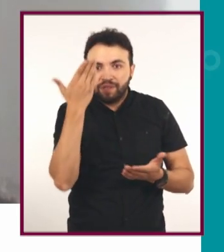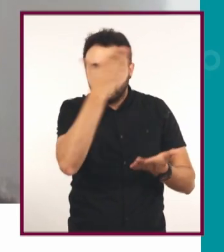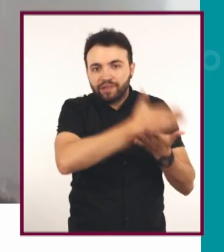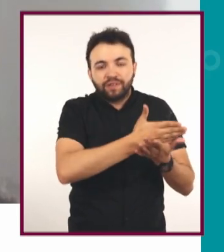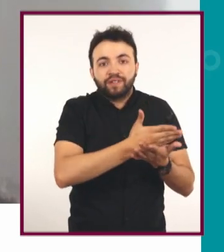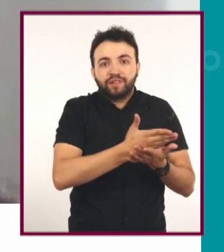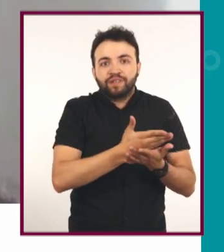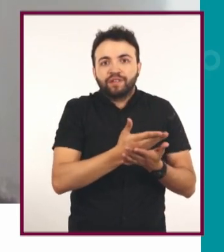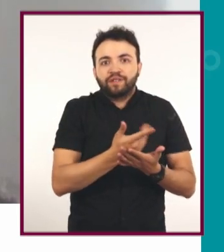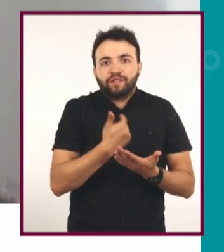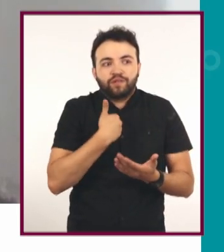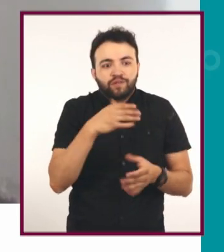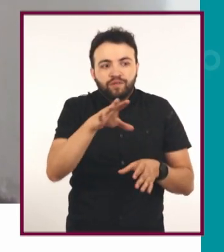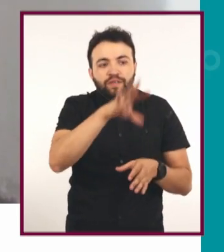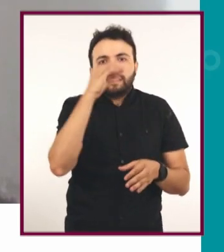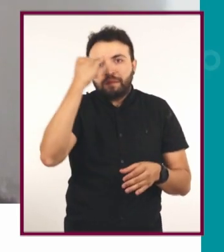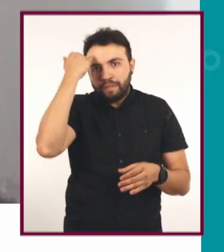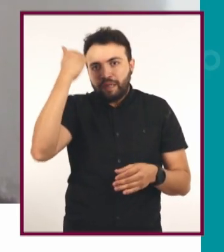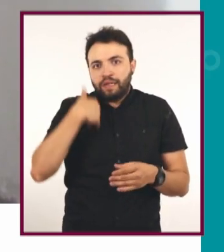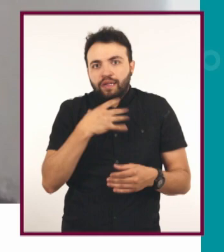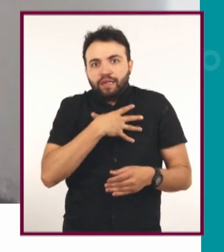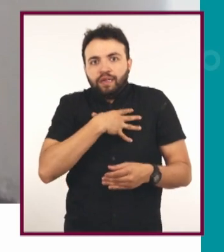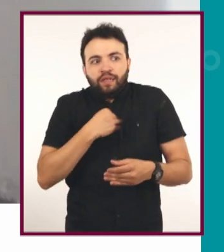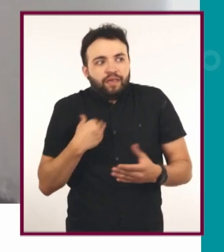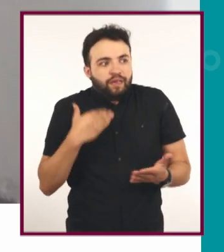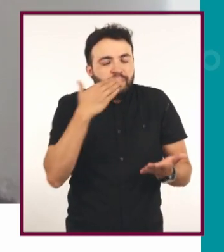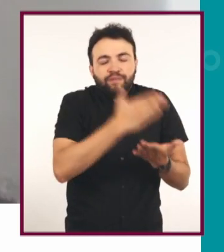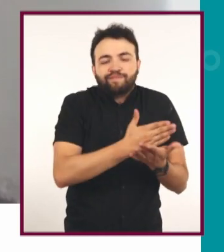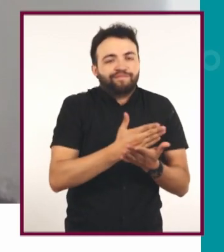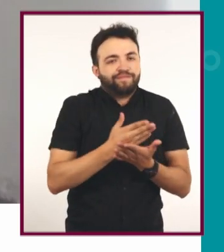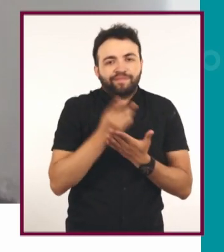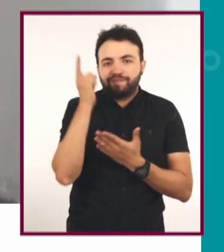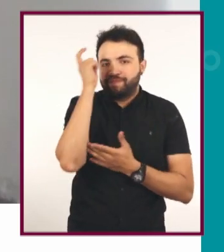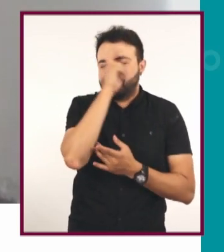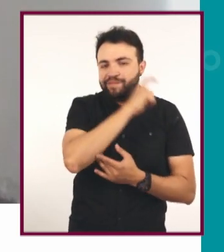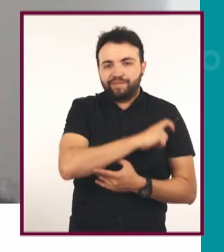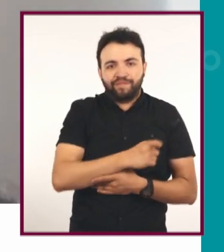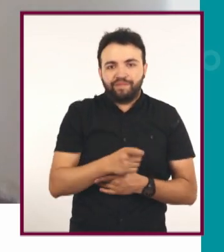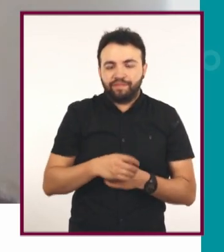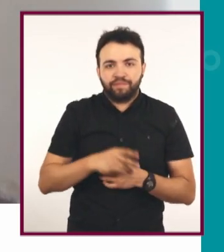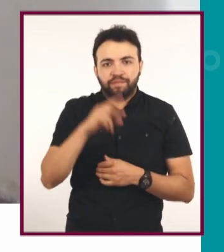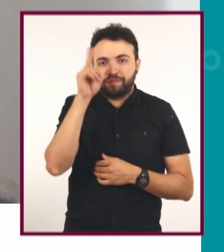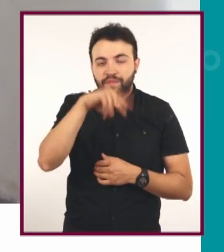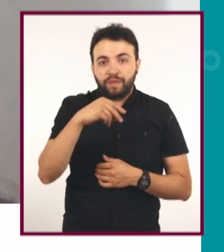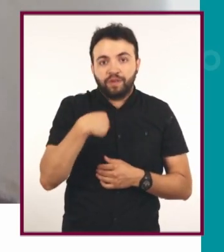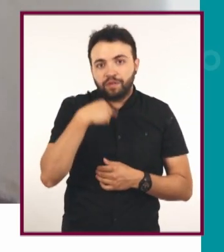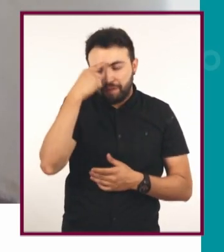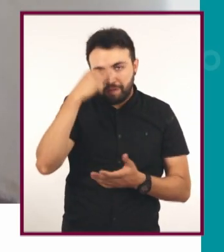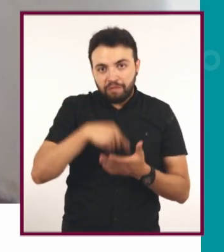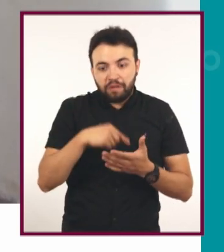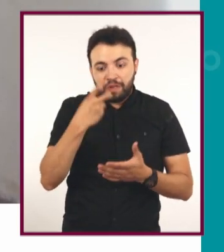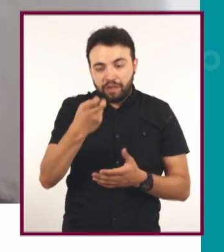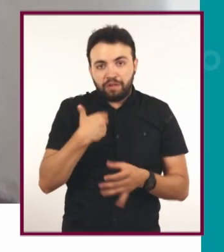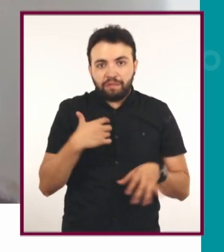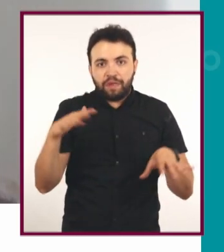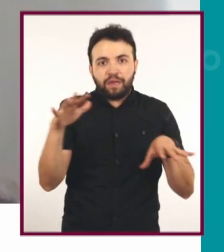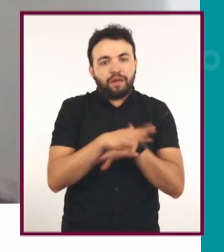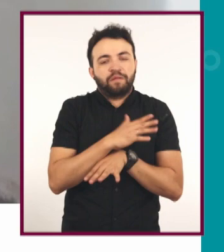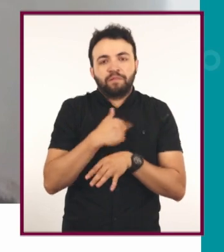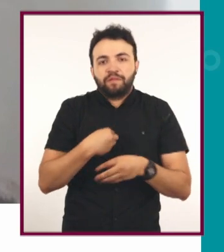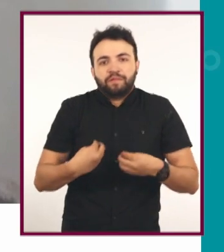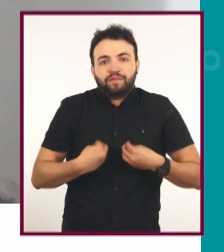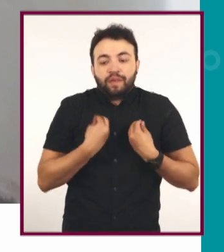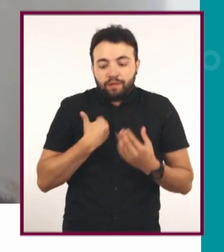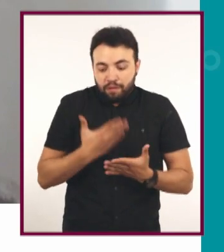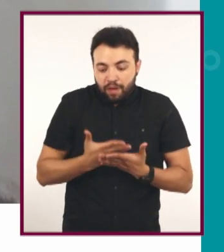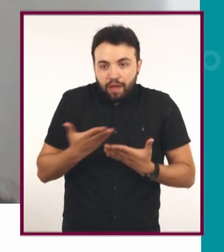estar 100% conectado todo el día, y sin una red social o familiar como la que tendría en el país,